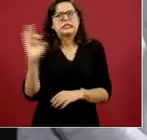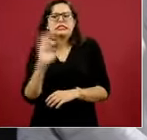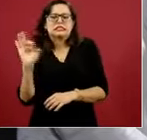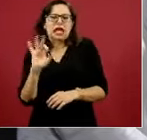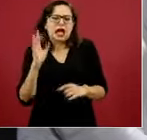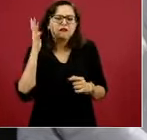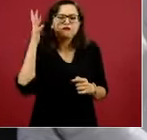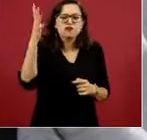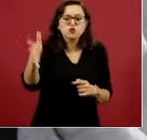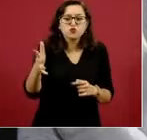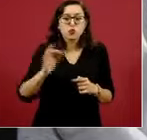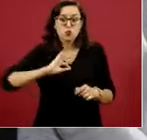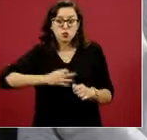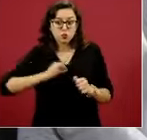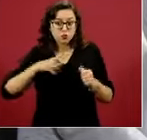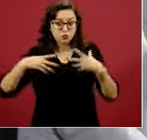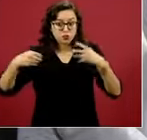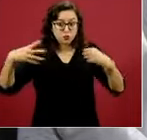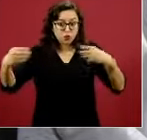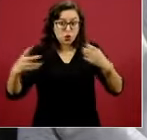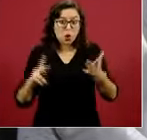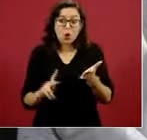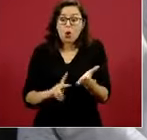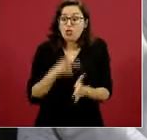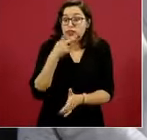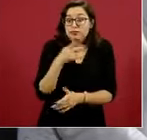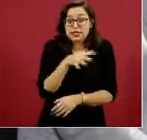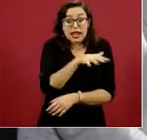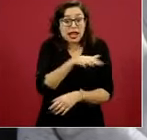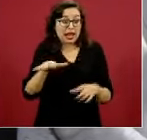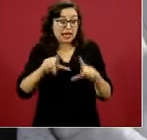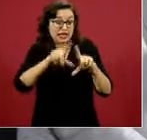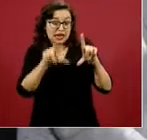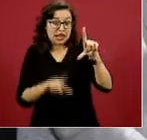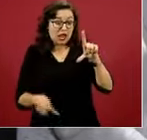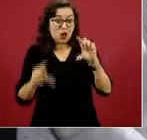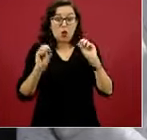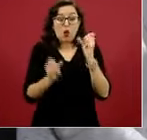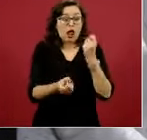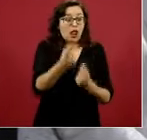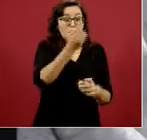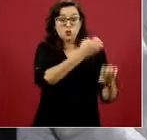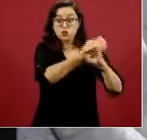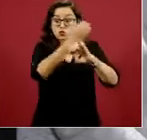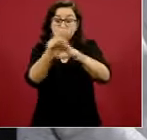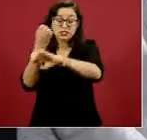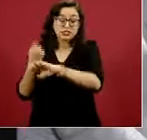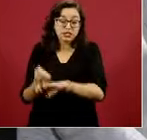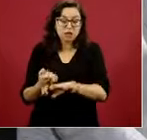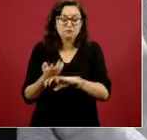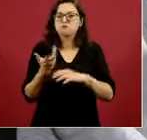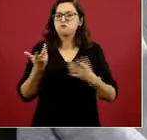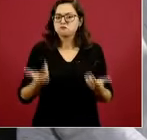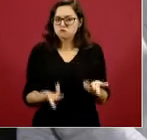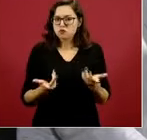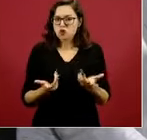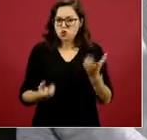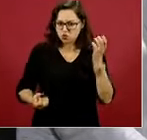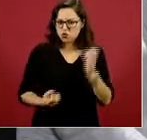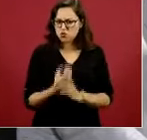con ese rebrote, que pudiera ser general o que pudiera ser en algunos estados, las posibilidades de un